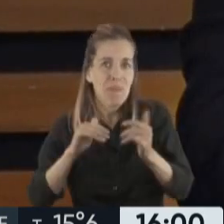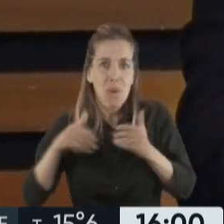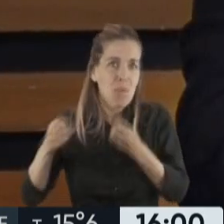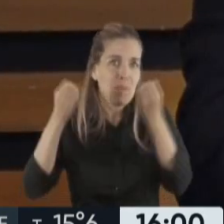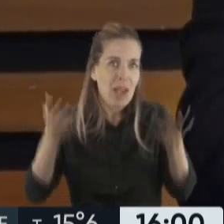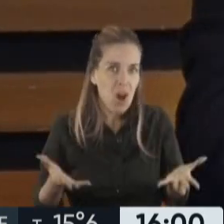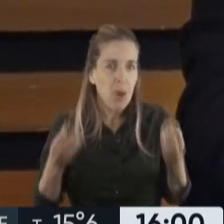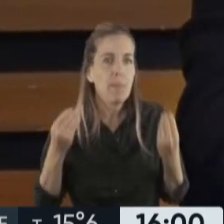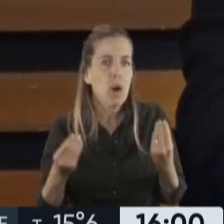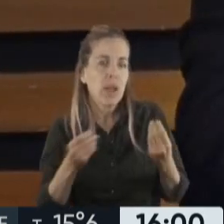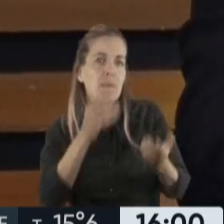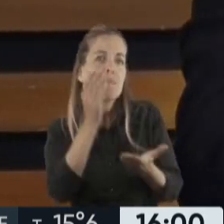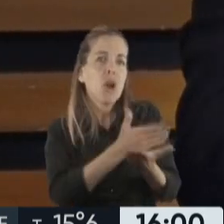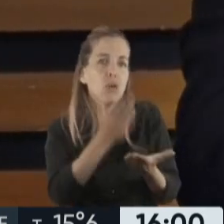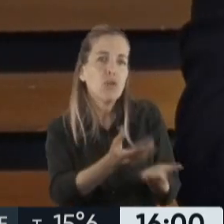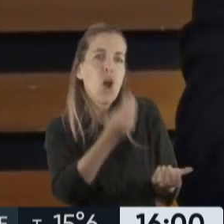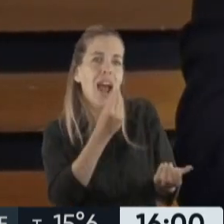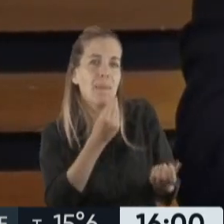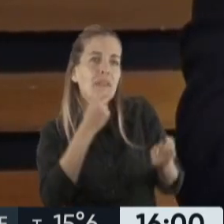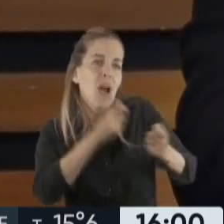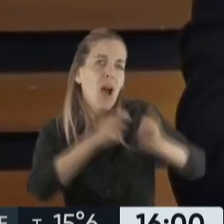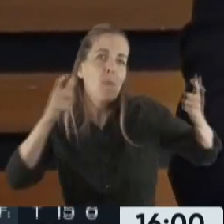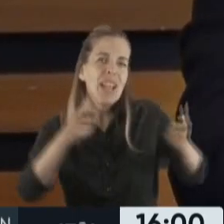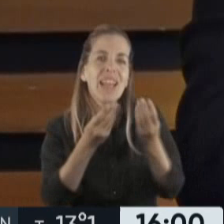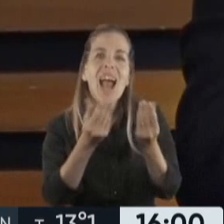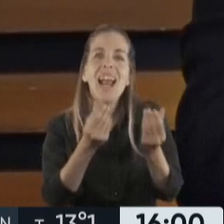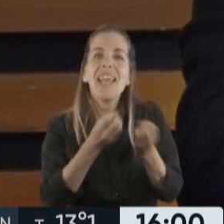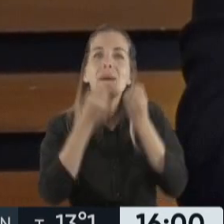Porque tendremos más alimentos, tendremos alimentos de mejor calidad.